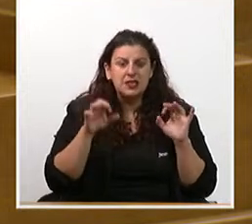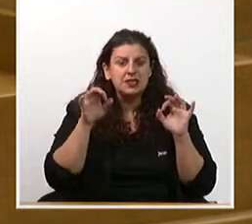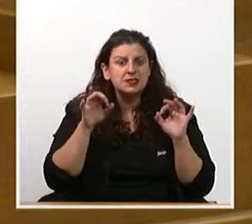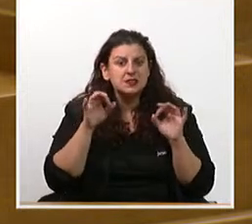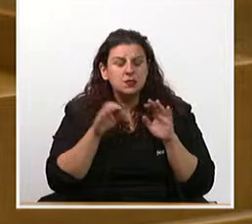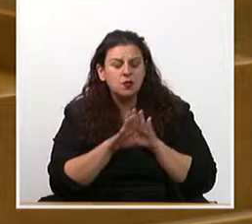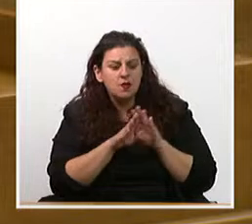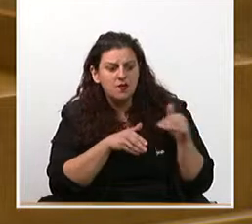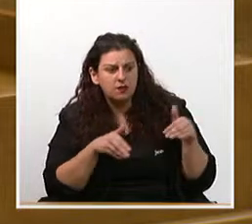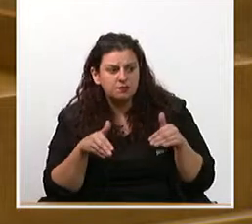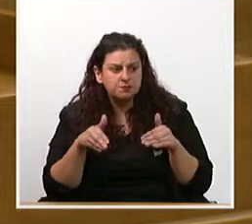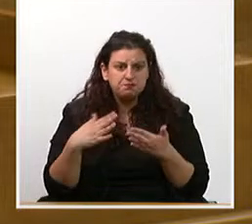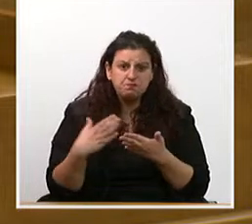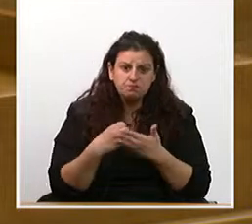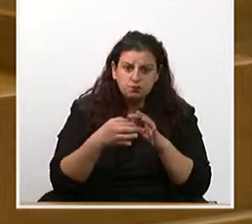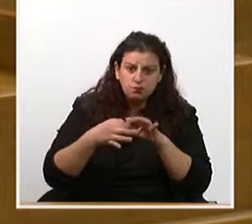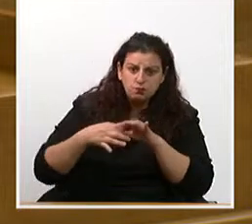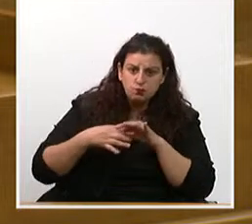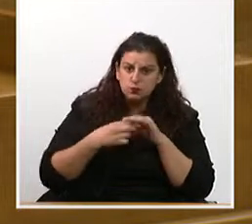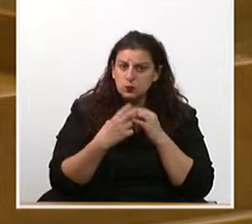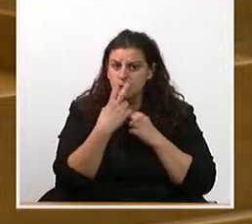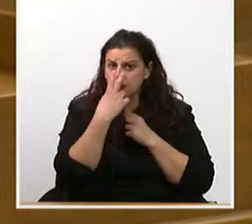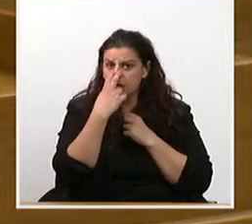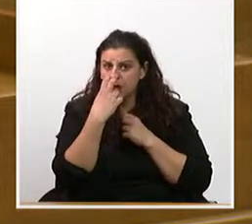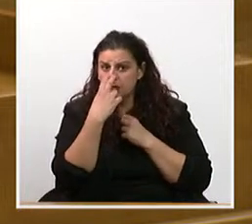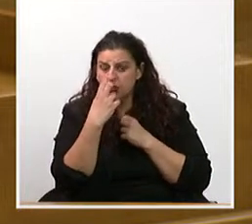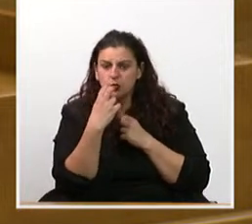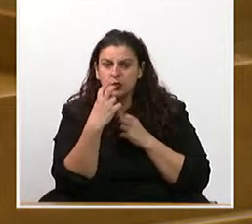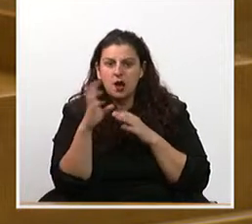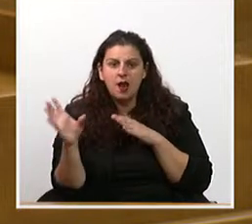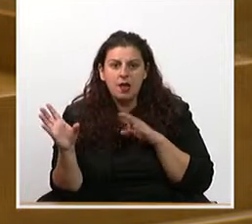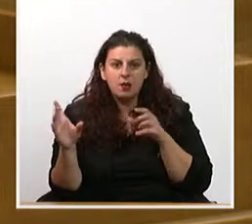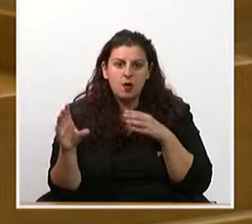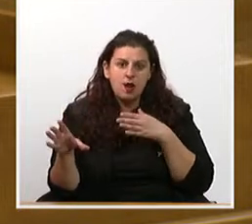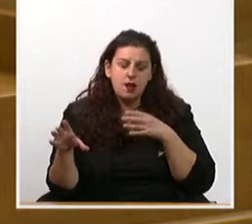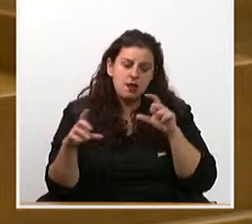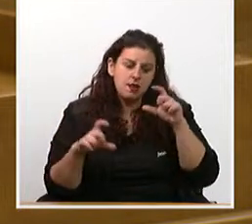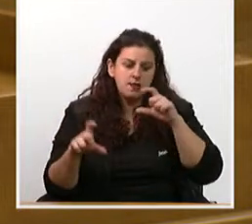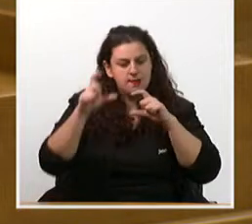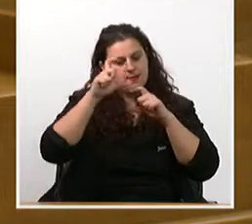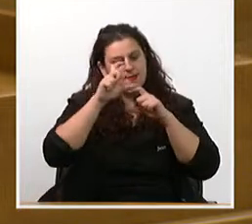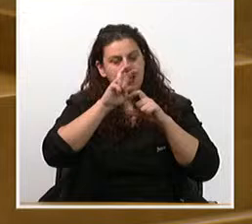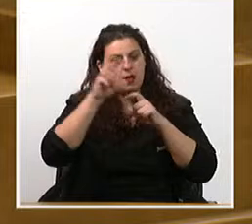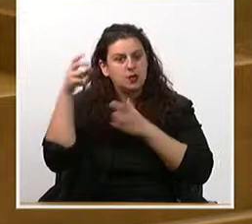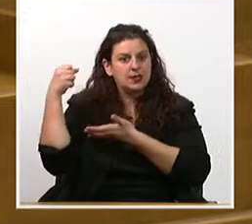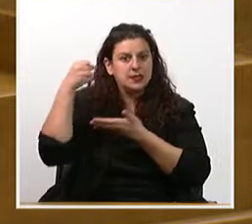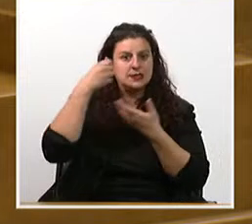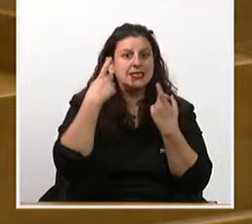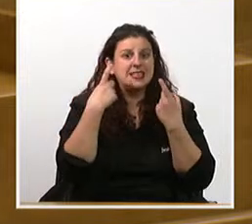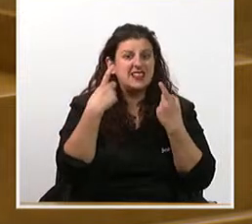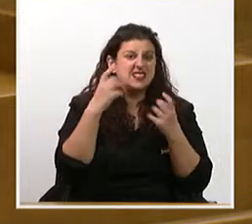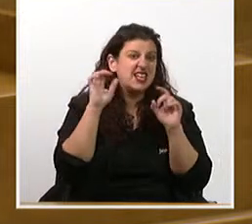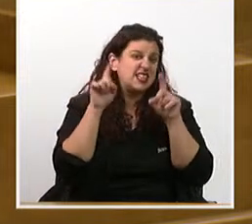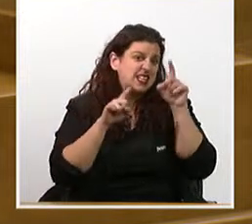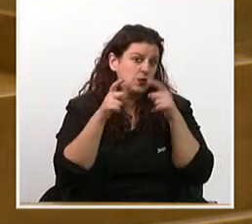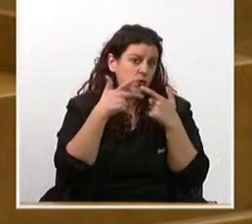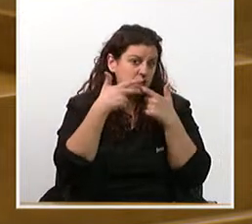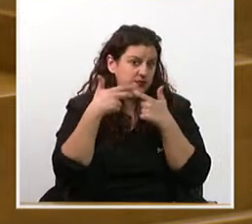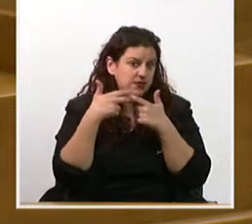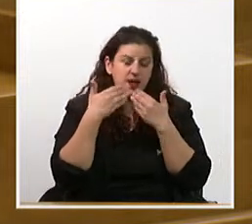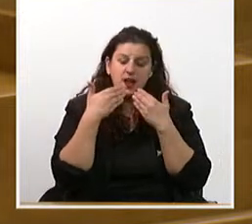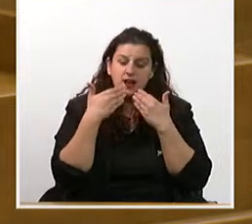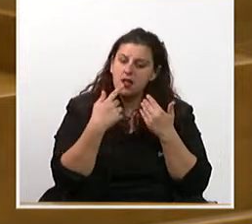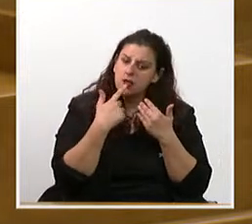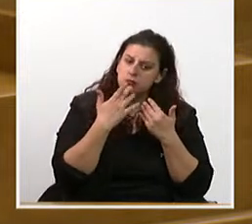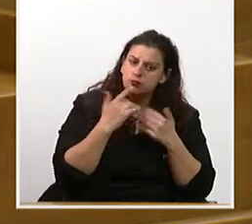para también entre todos poder buscar que se completen con algún otro tipo de ayudas que también serán necesarias algunas seguro que de tipo fiscal Le agradezco la predisposición